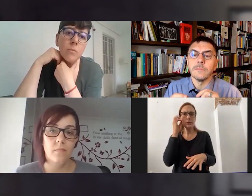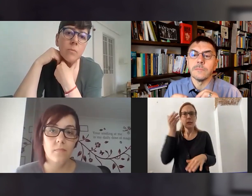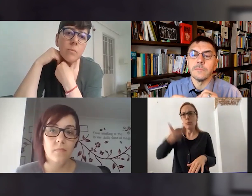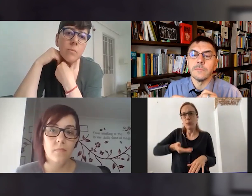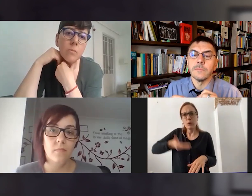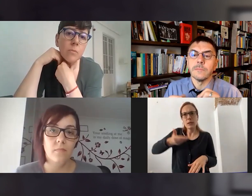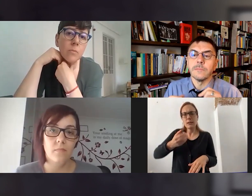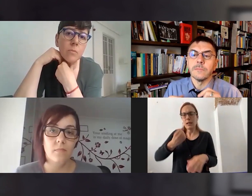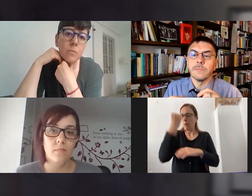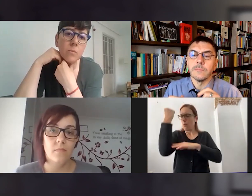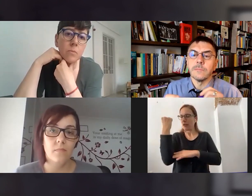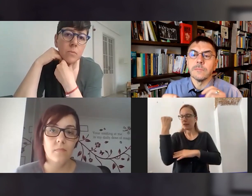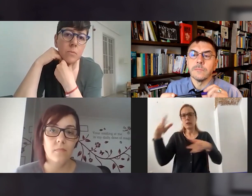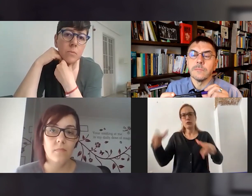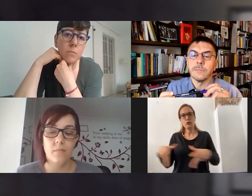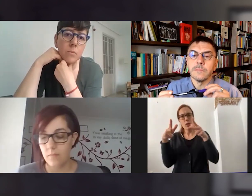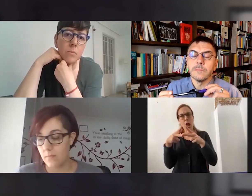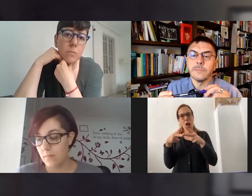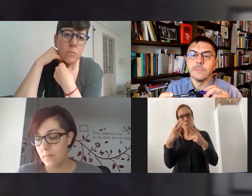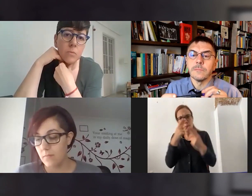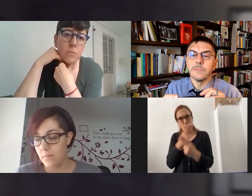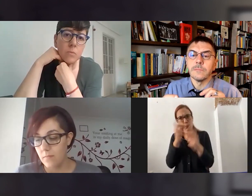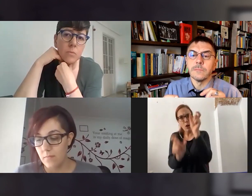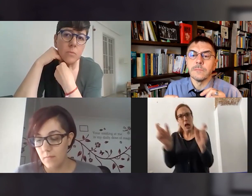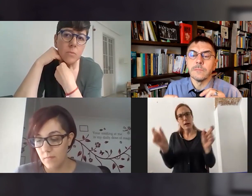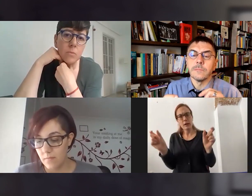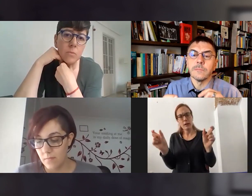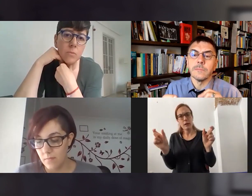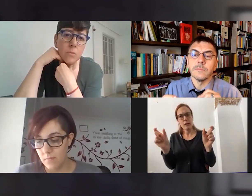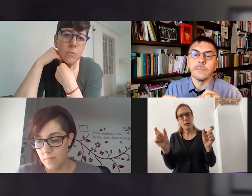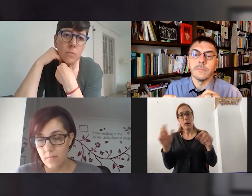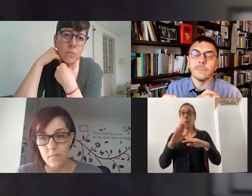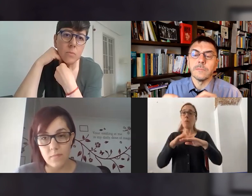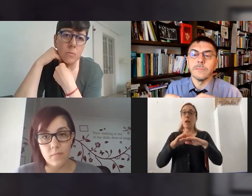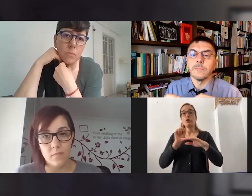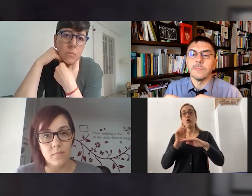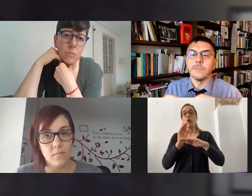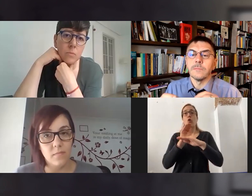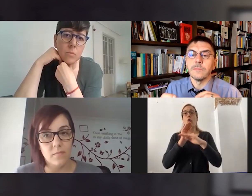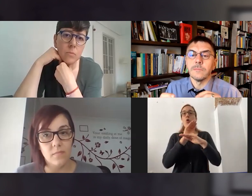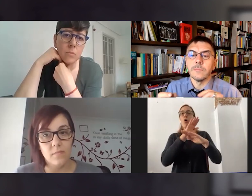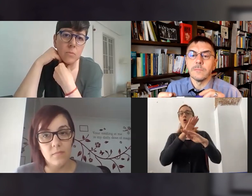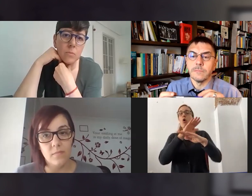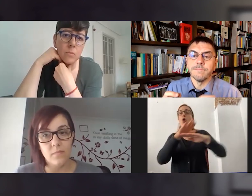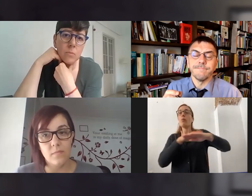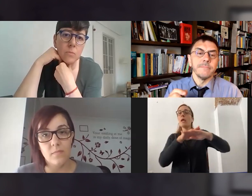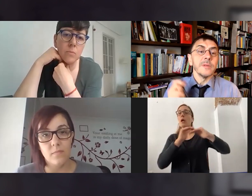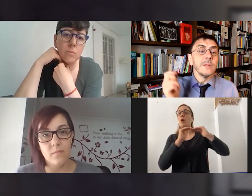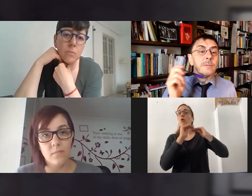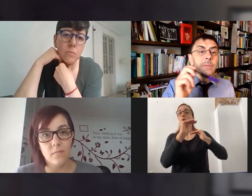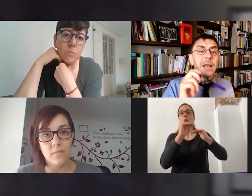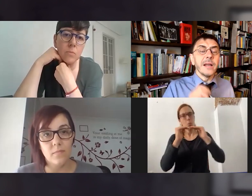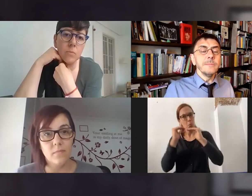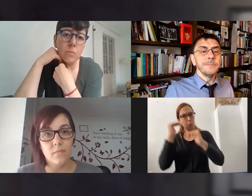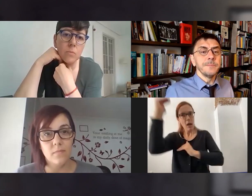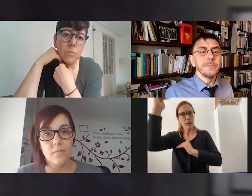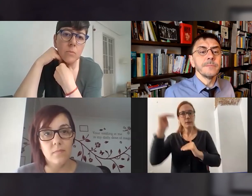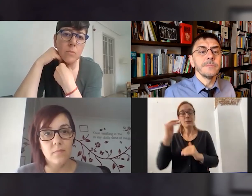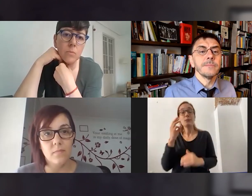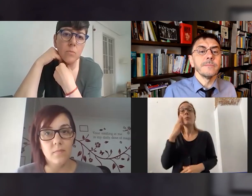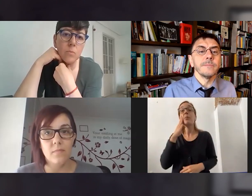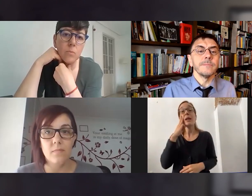pata popular que queremos construir para no solamente sostener los avances del gobierno, sino para ir más allá. Pilar.